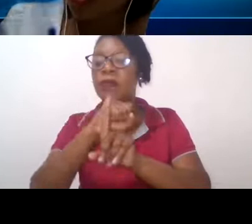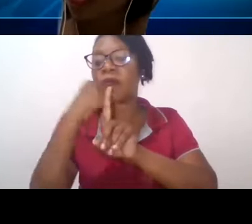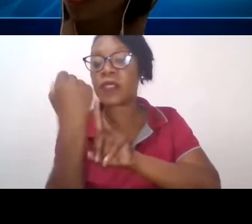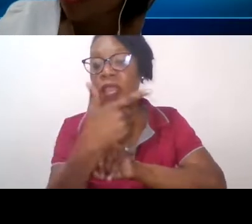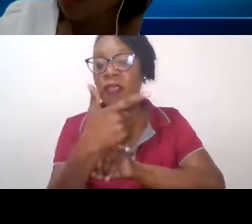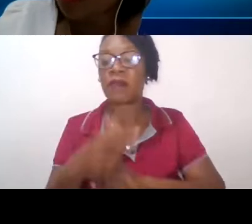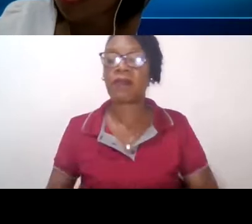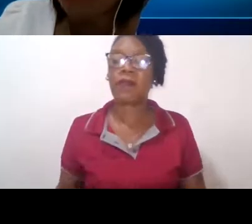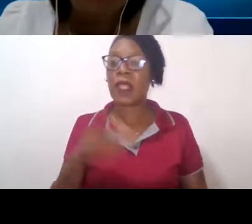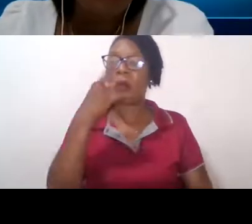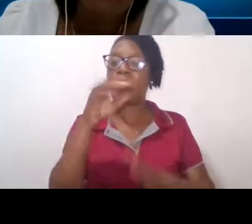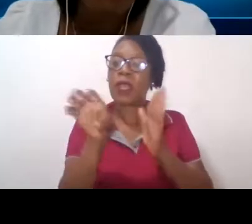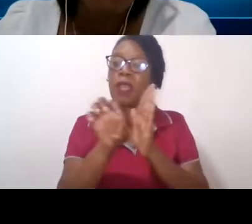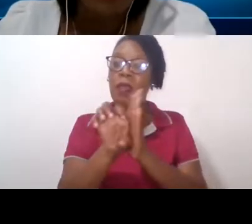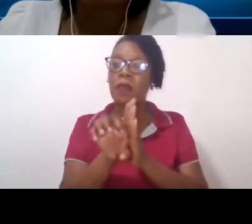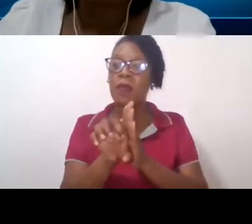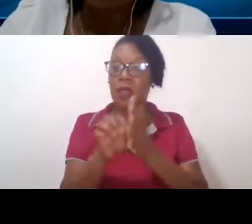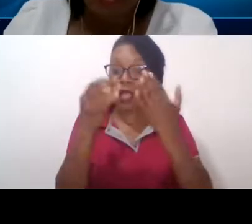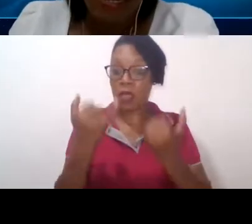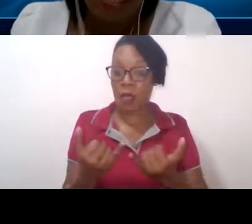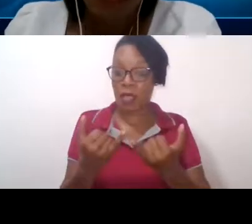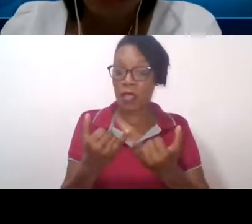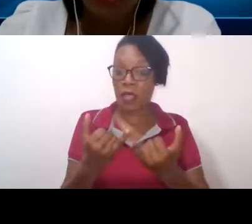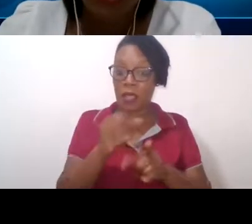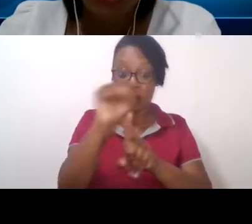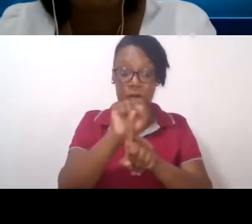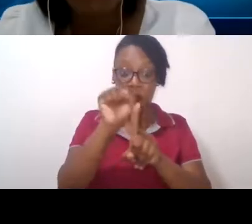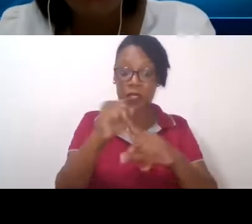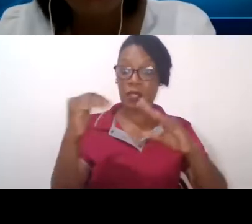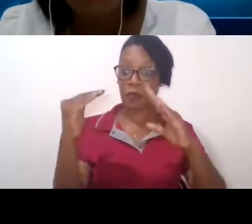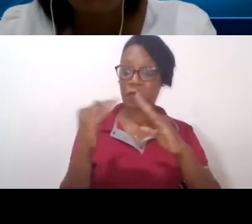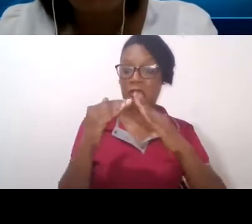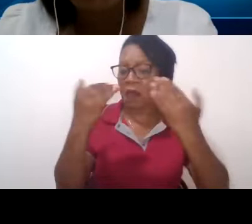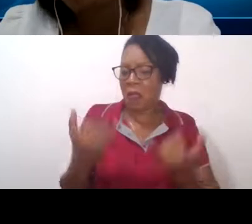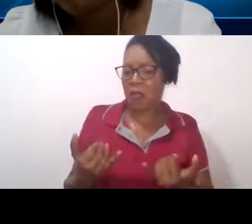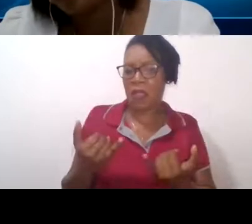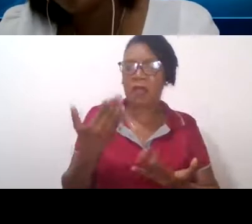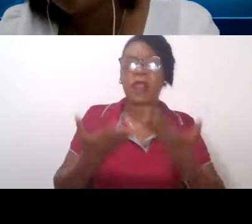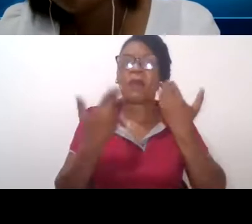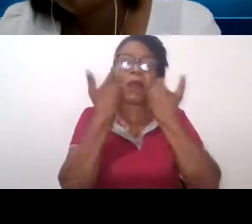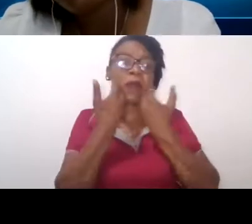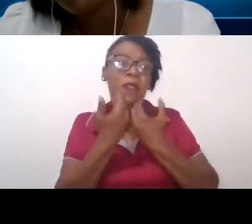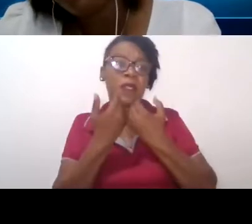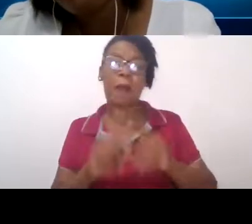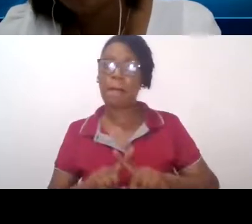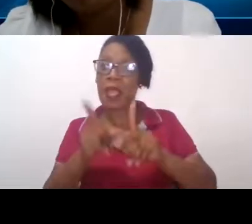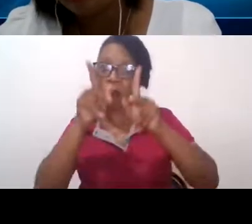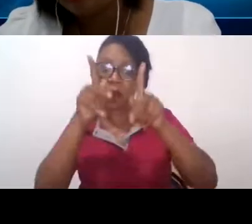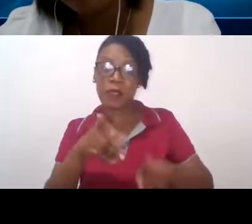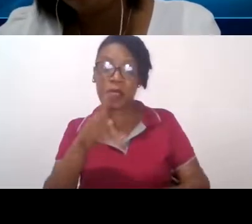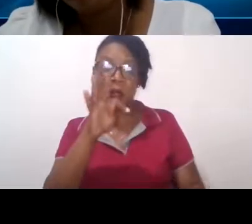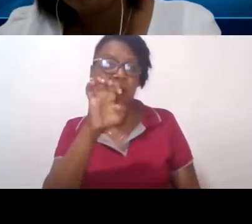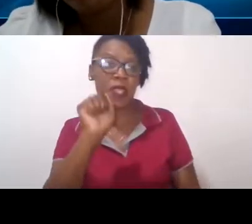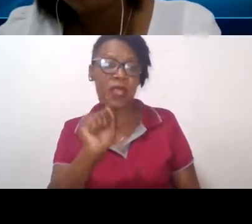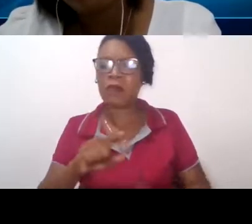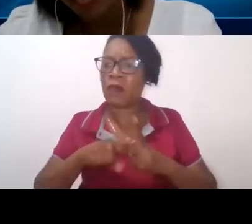la situación que nosotros estemos viviendo en el momento para la mayoría sea algo triste y de repente la persona con TEA empieza a